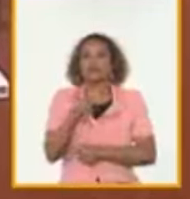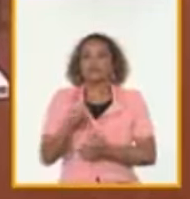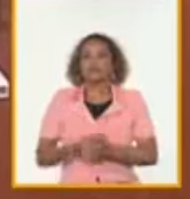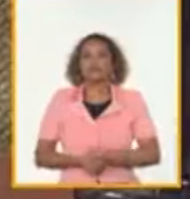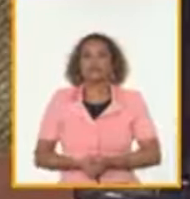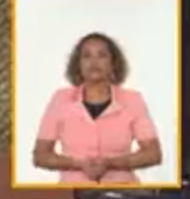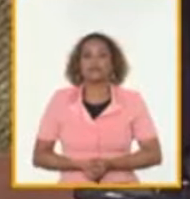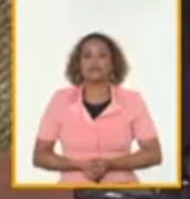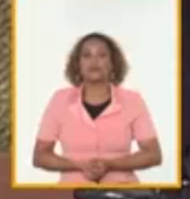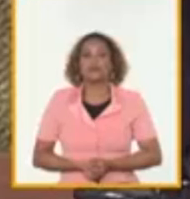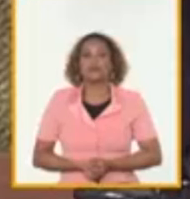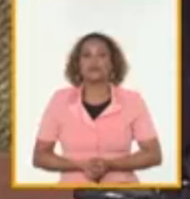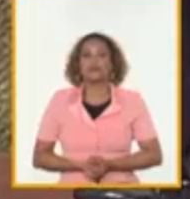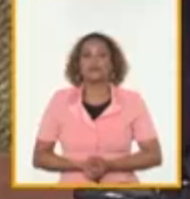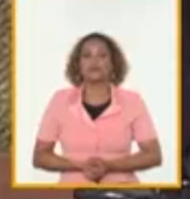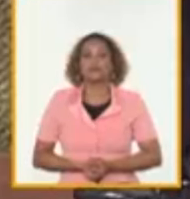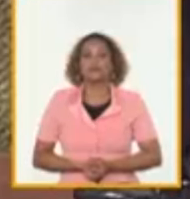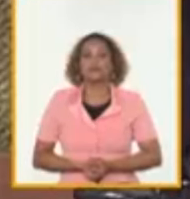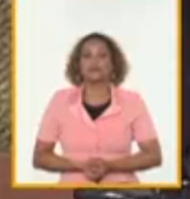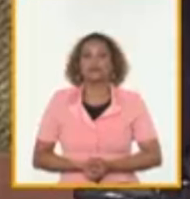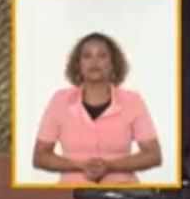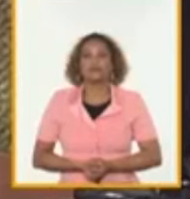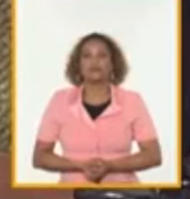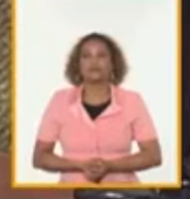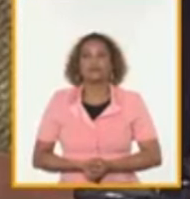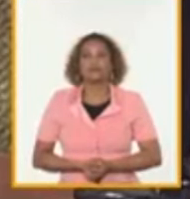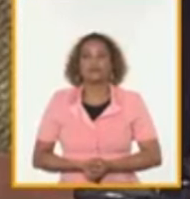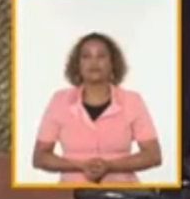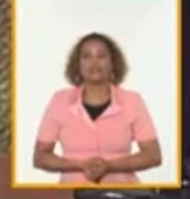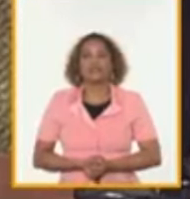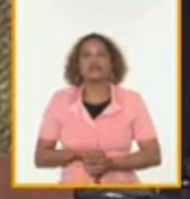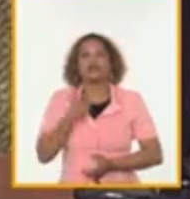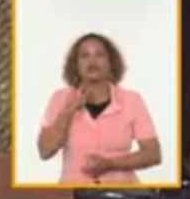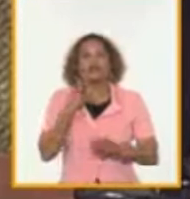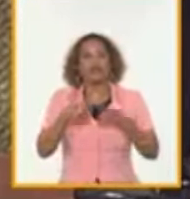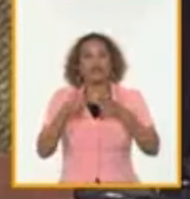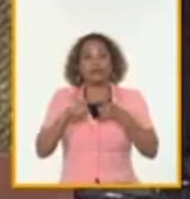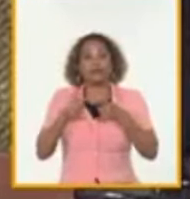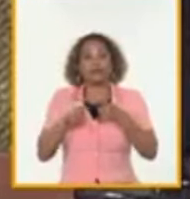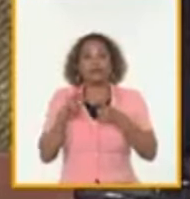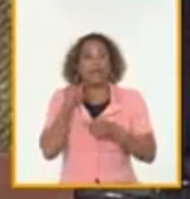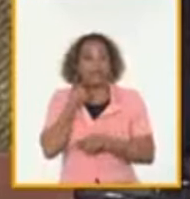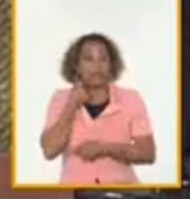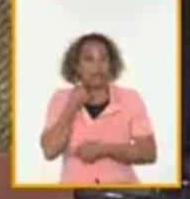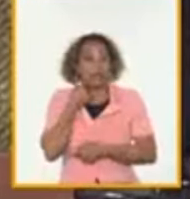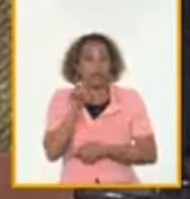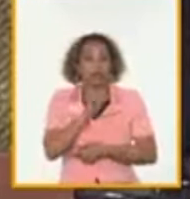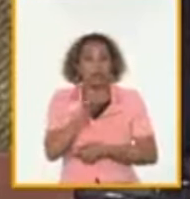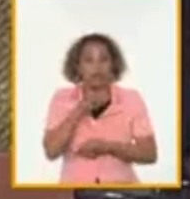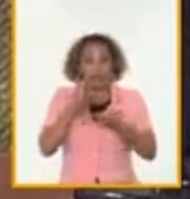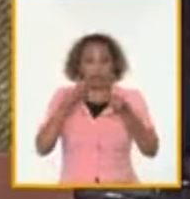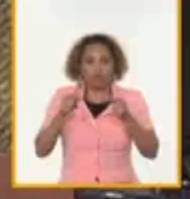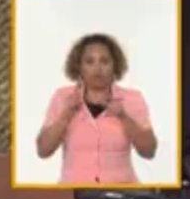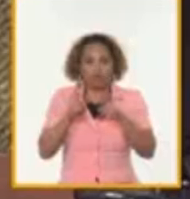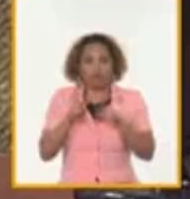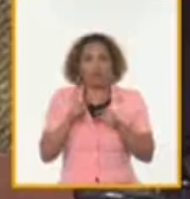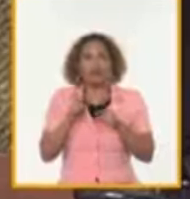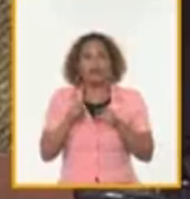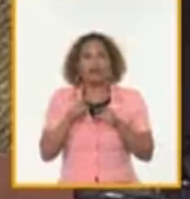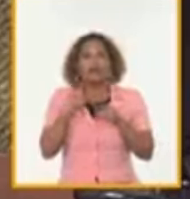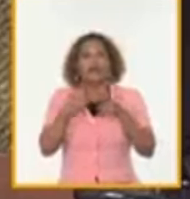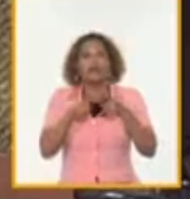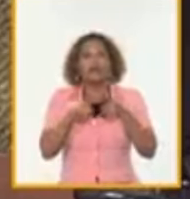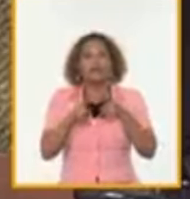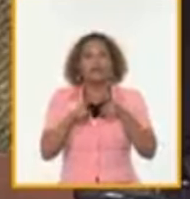no Exactamente Bueno con el tema derivado Nosotros hemos logrado también sobre todo en en eriberto duquesne se ha